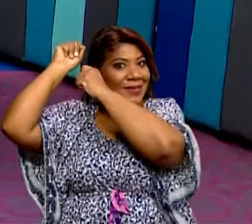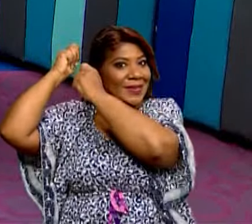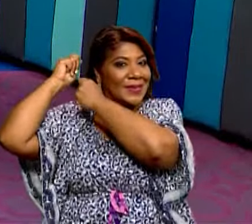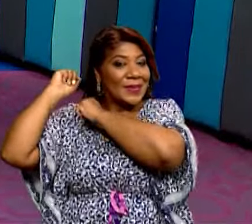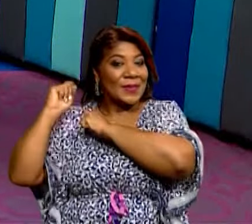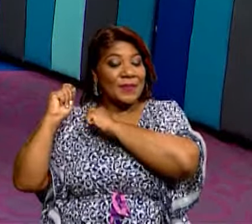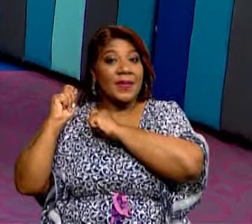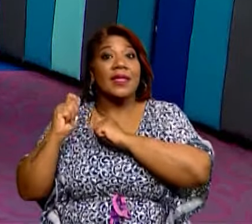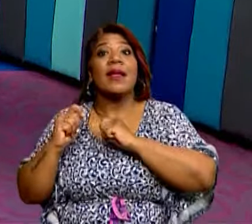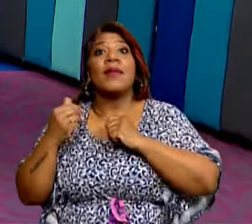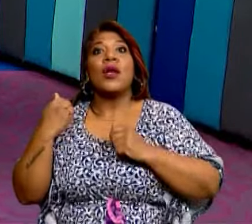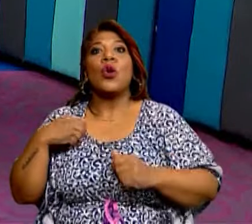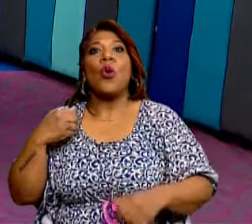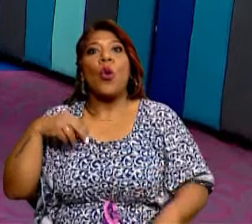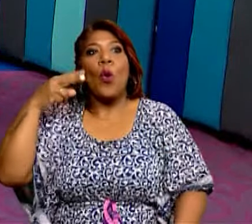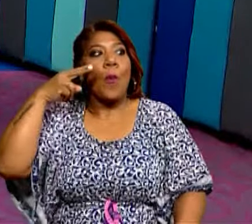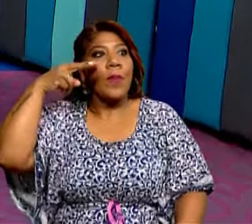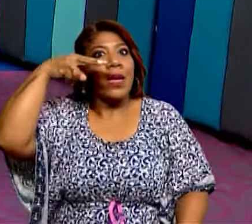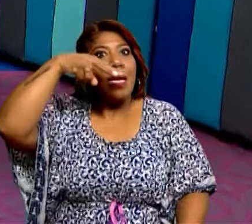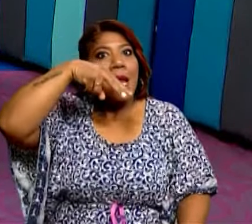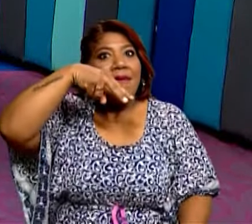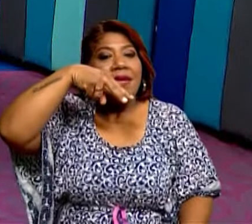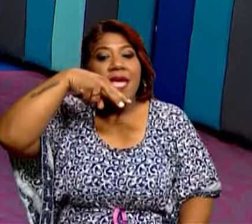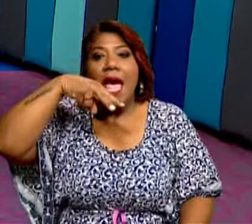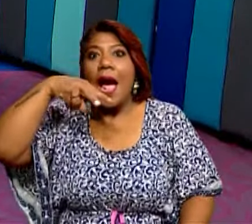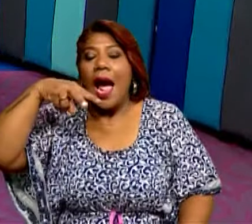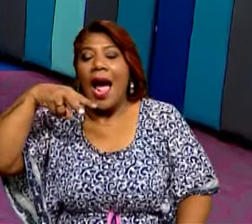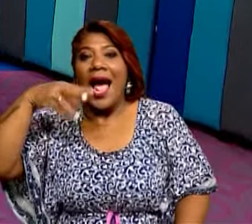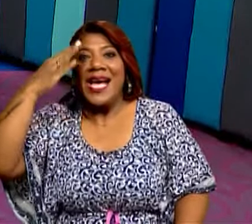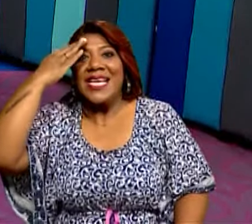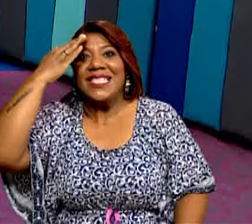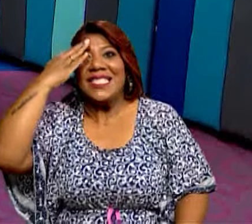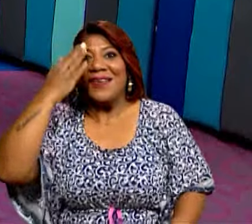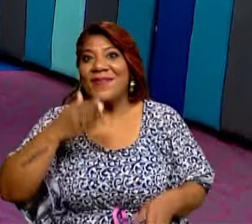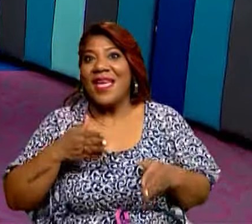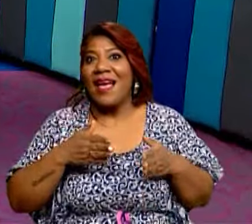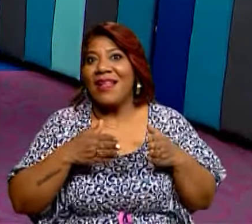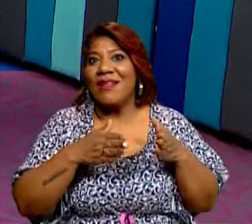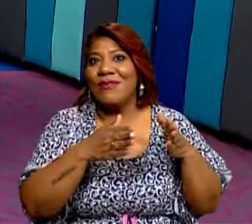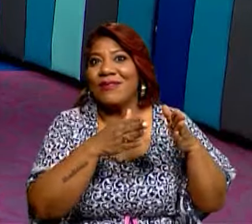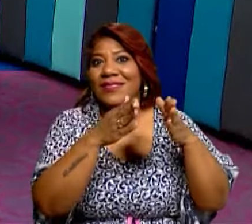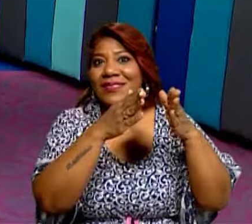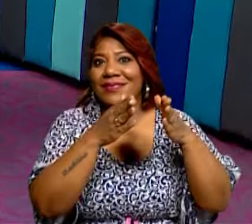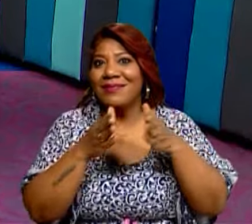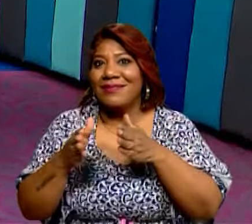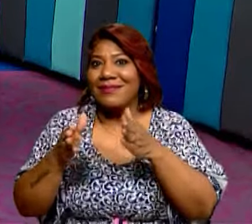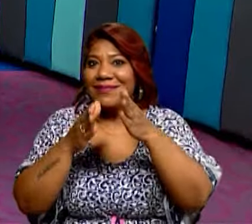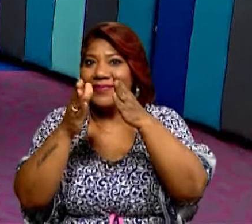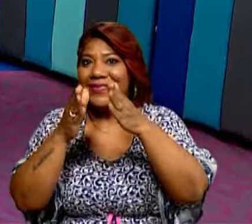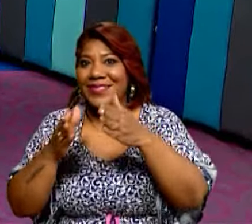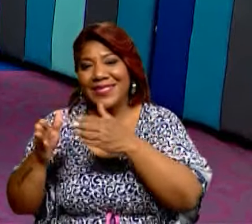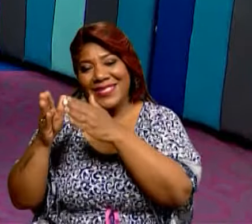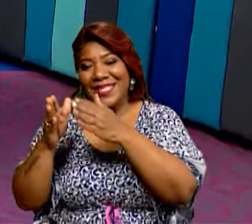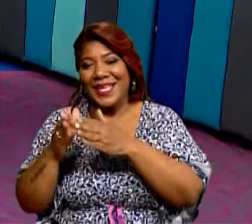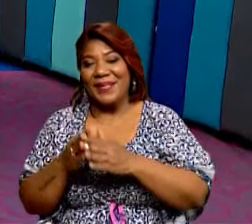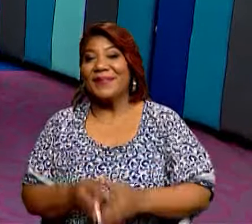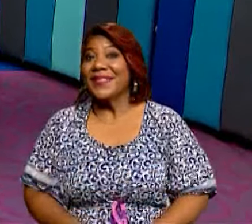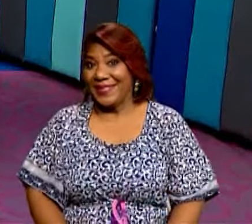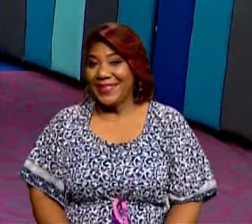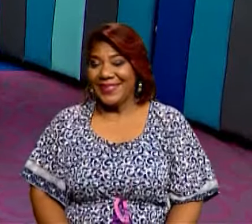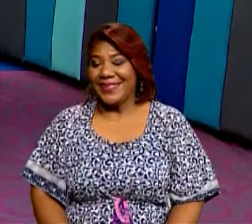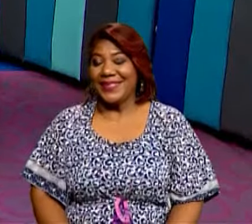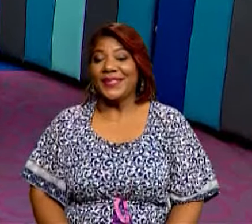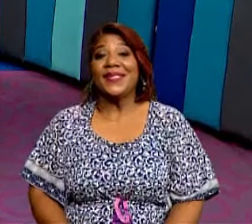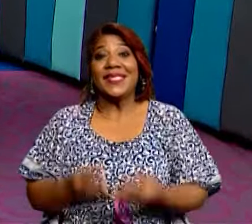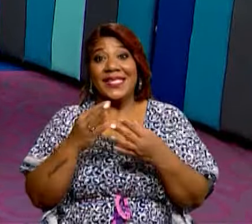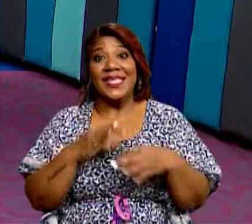17 de mayo te invito a que te peines con trenzas y celebremos el Día de la Trenza. Como ya saben, el tema del día